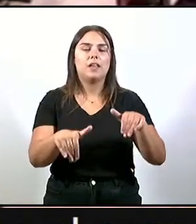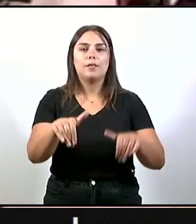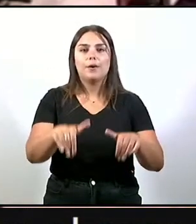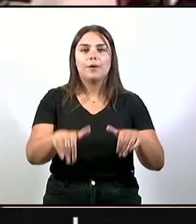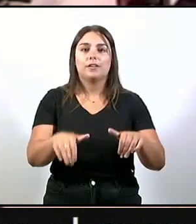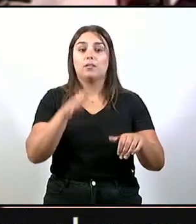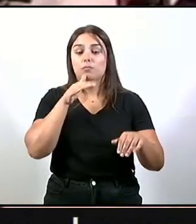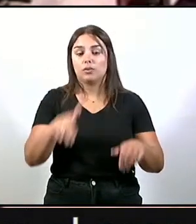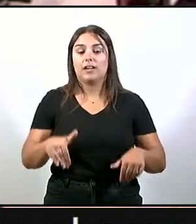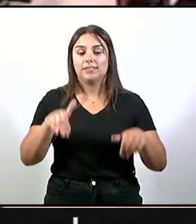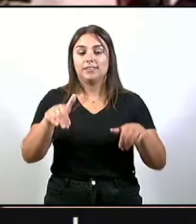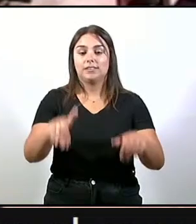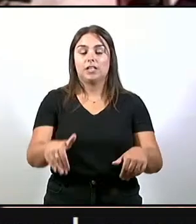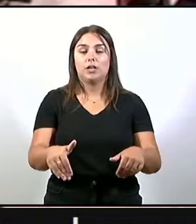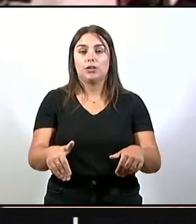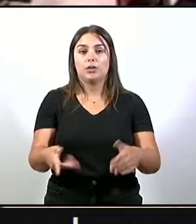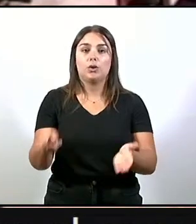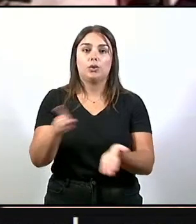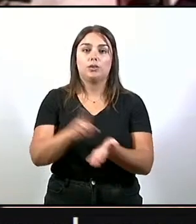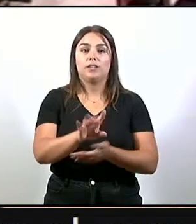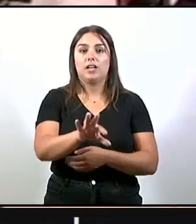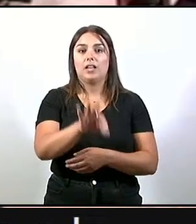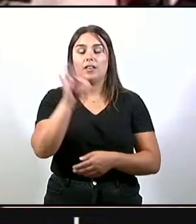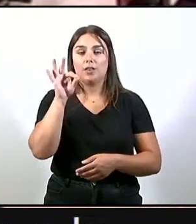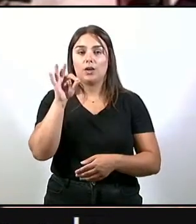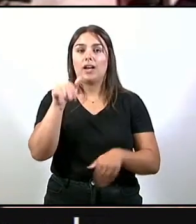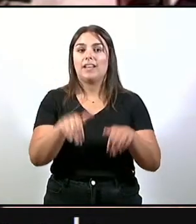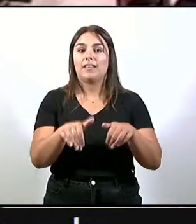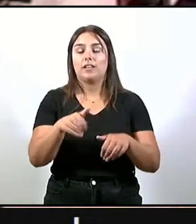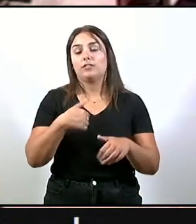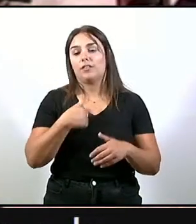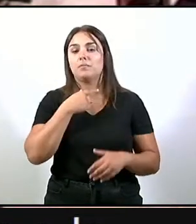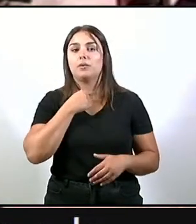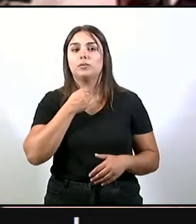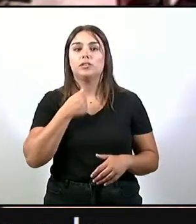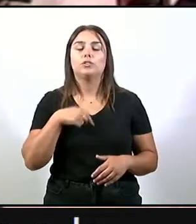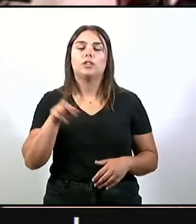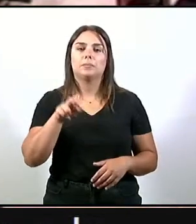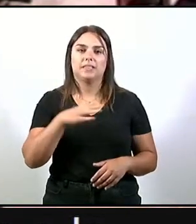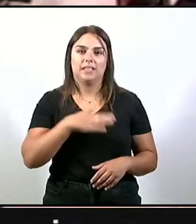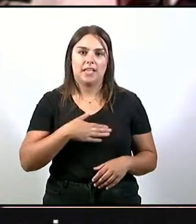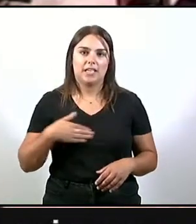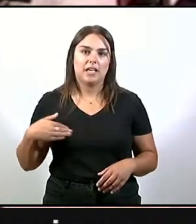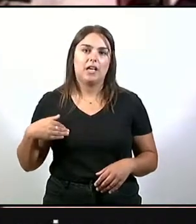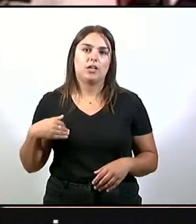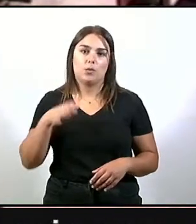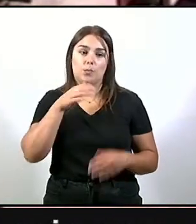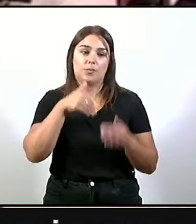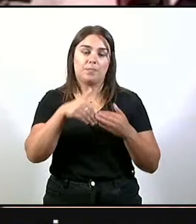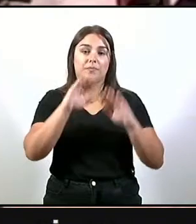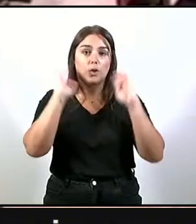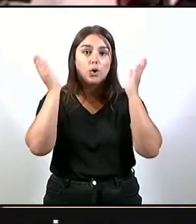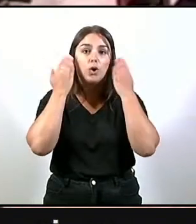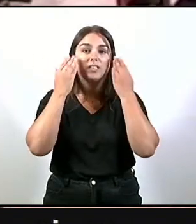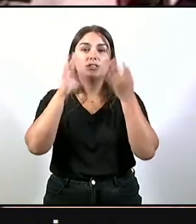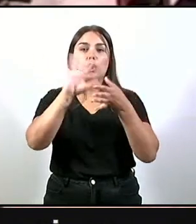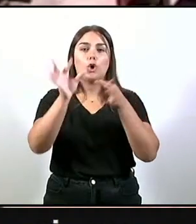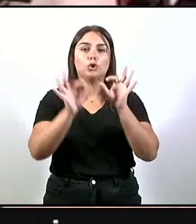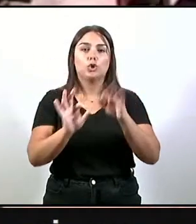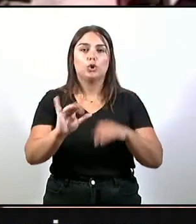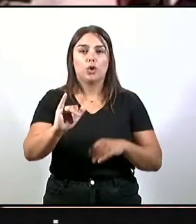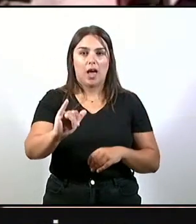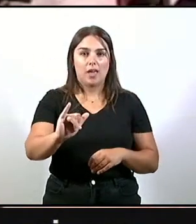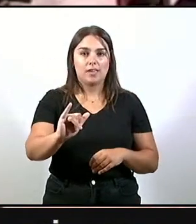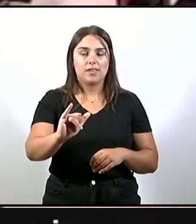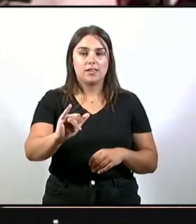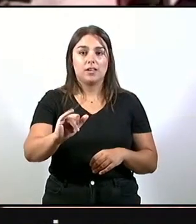como candidato a la reelección, nuevamente en unas hipotéticas elecciones. Me gustaría insistirle porque, bueno, hay un congreso en otoño, no sé si ese congreso en